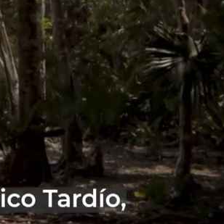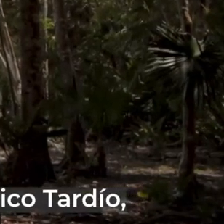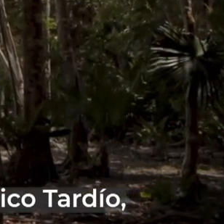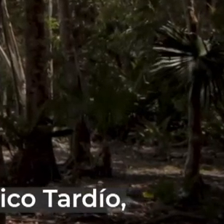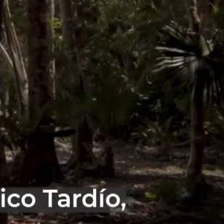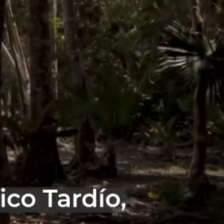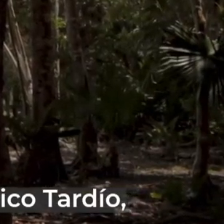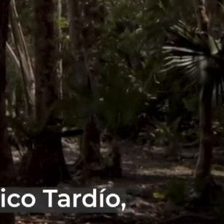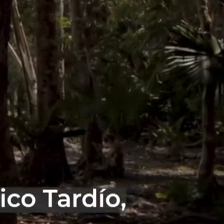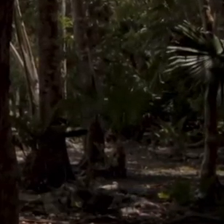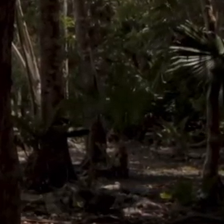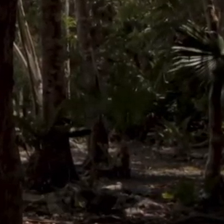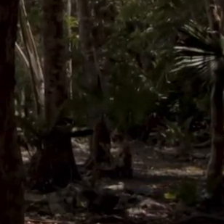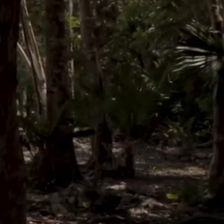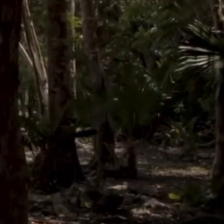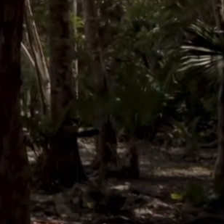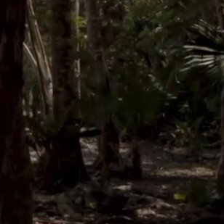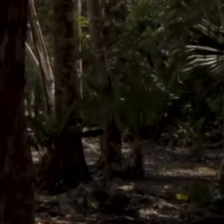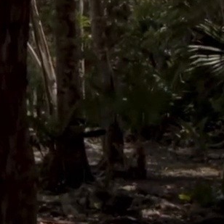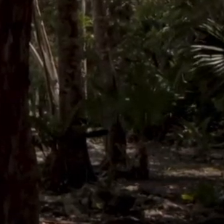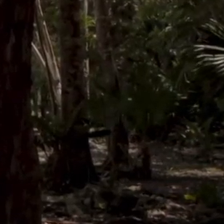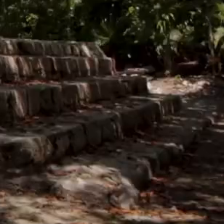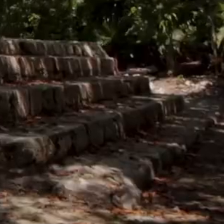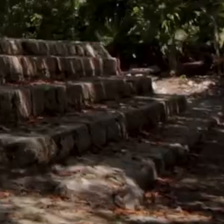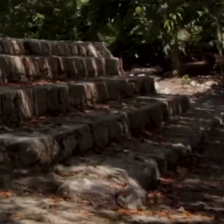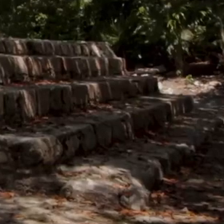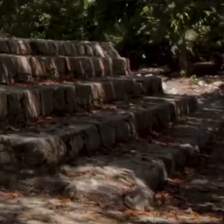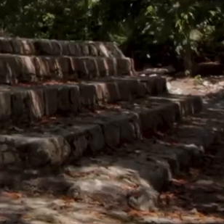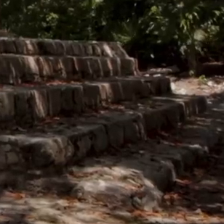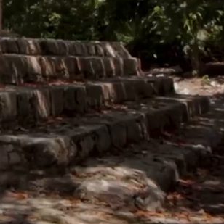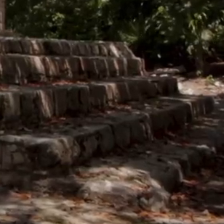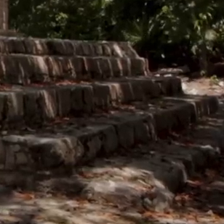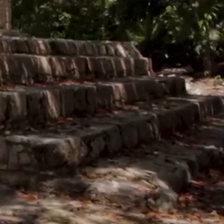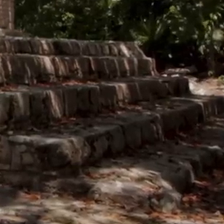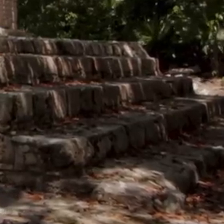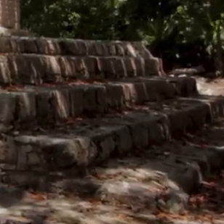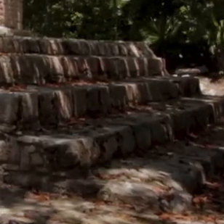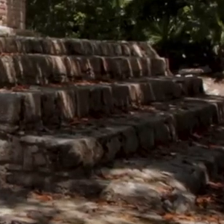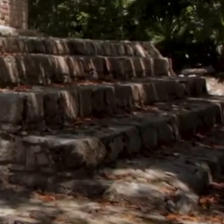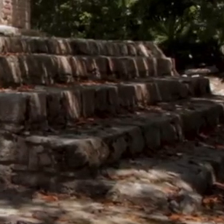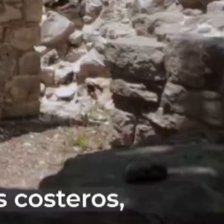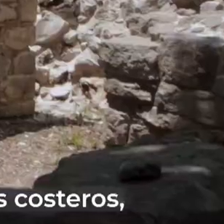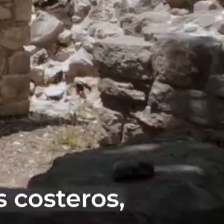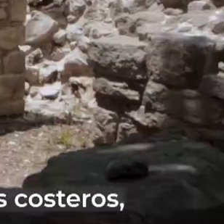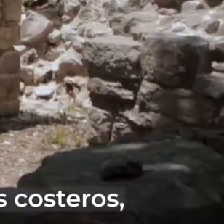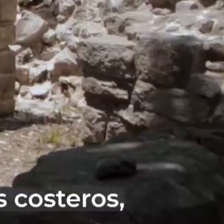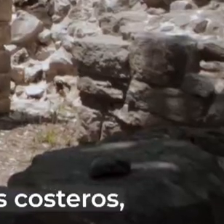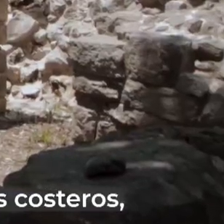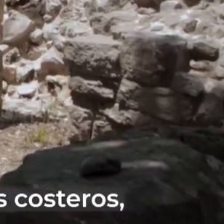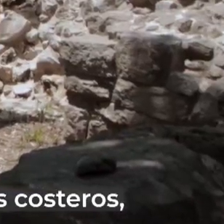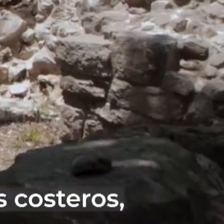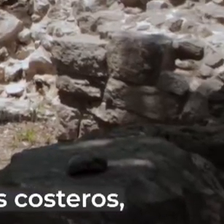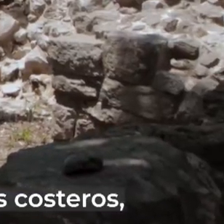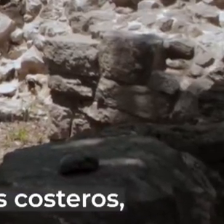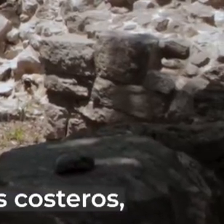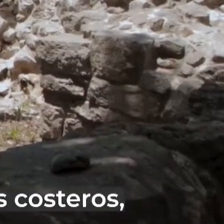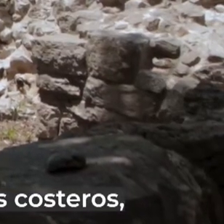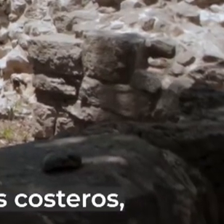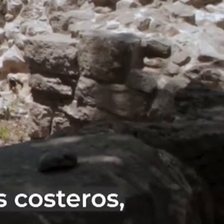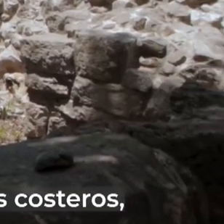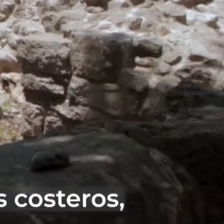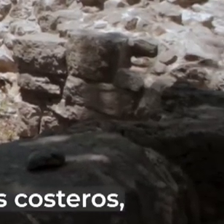posclásico tardío, hacia el siglo XIII, que recuperó vigencia y esplendor cuando se establecieron diversos